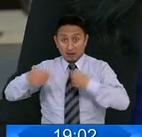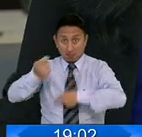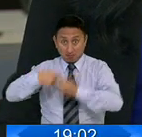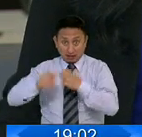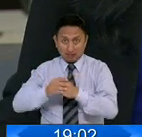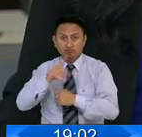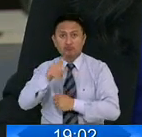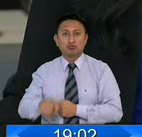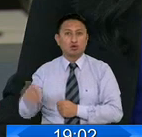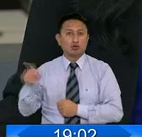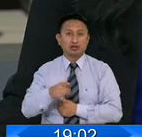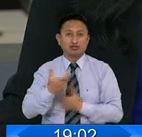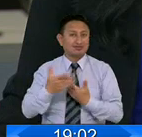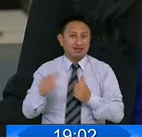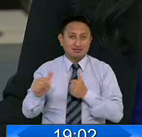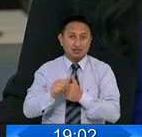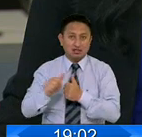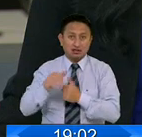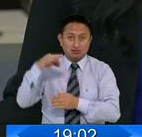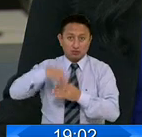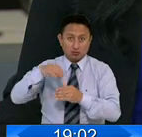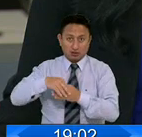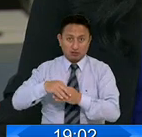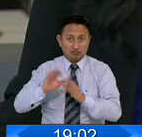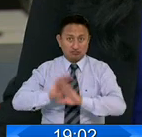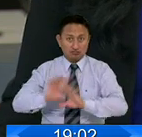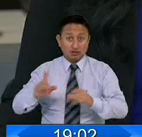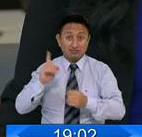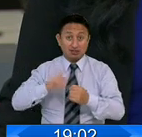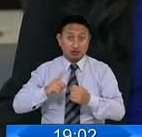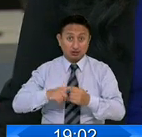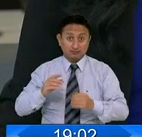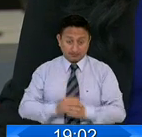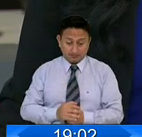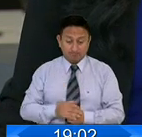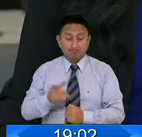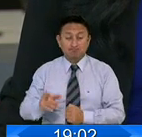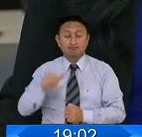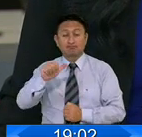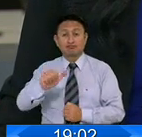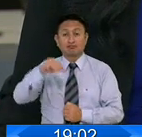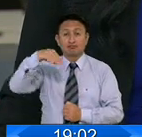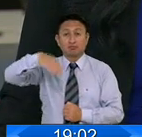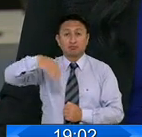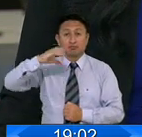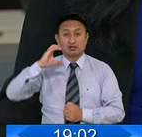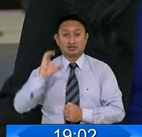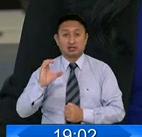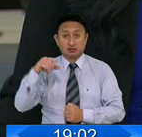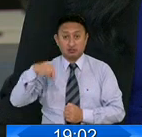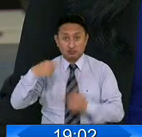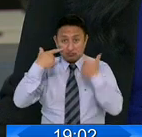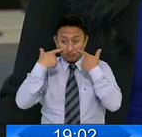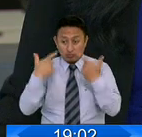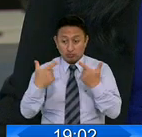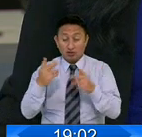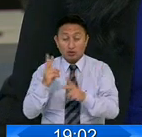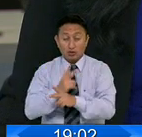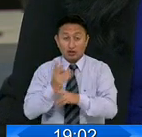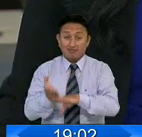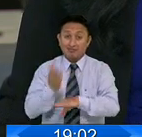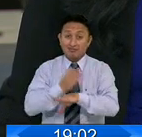en los alrededores de los recintos electorales de Quito. La Agencia Metropolitana de Control realiza operativos preventivos en